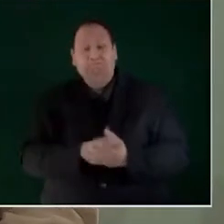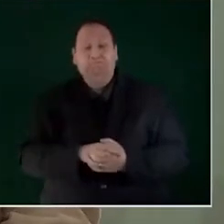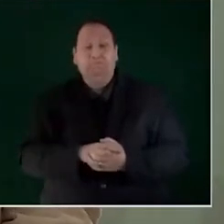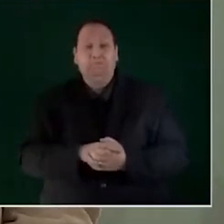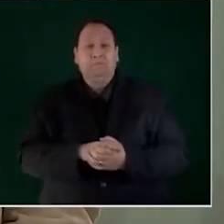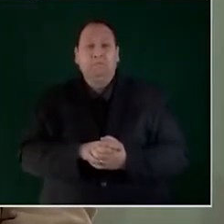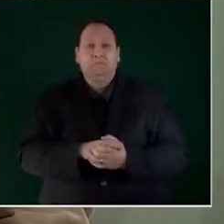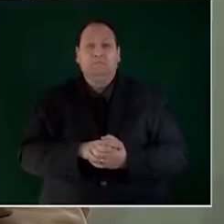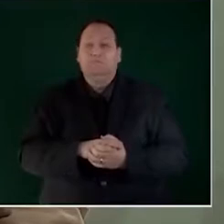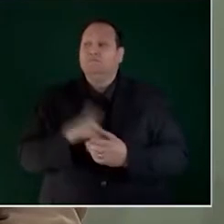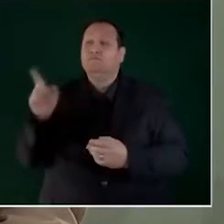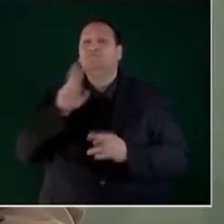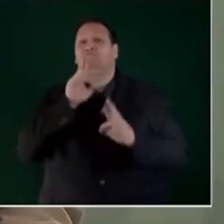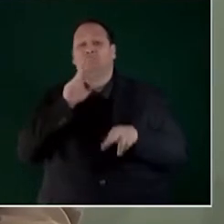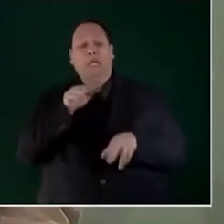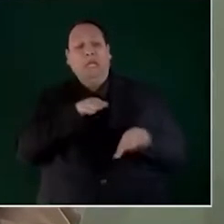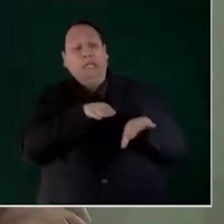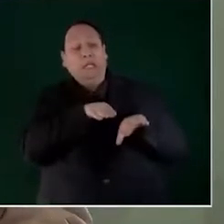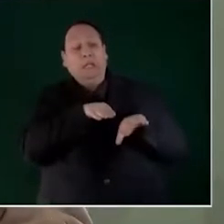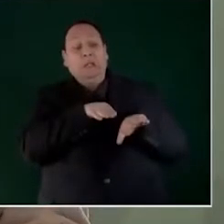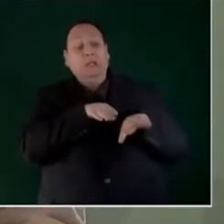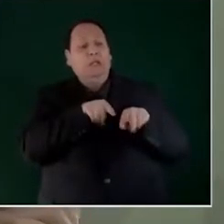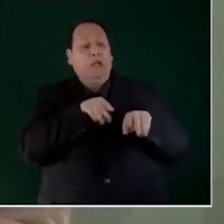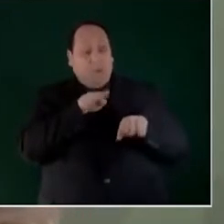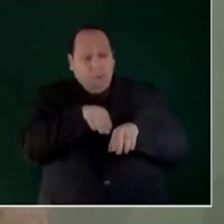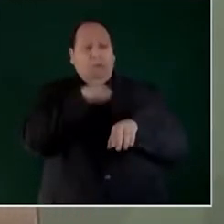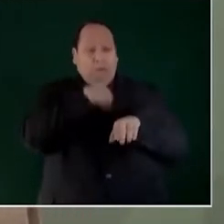Entonces le contestó, pues ya no pases por ahí.